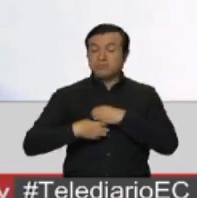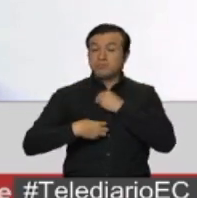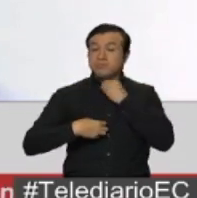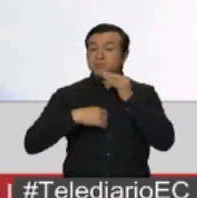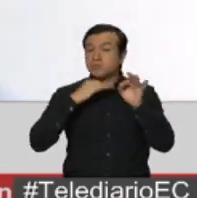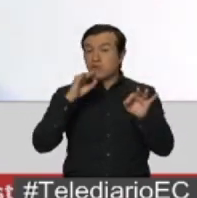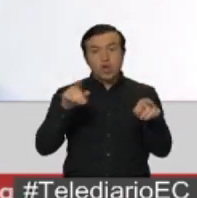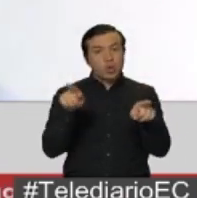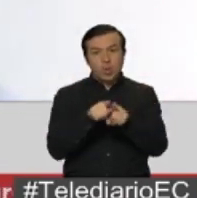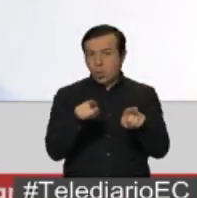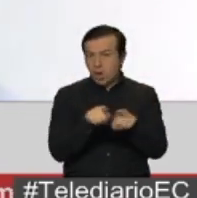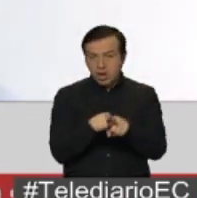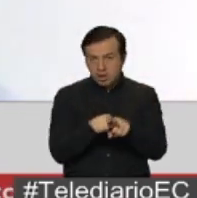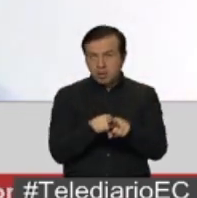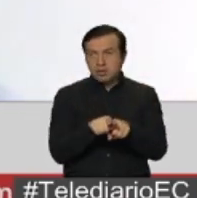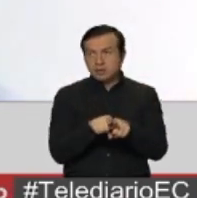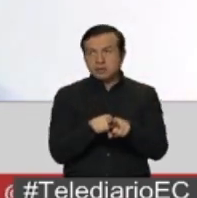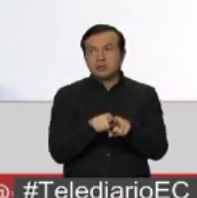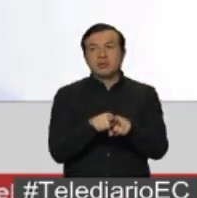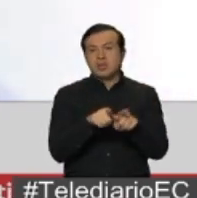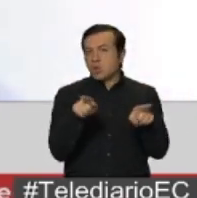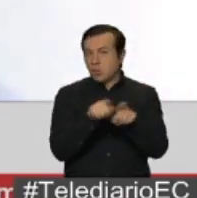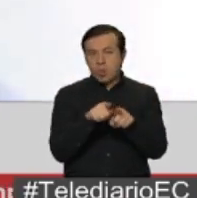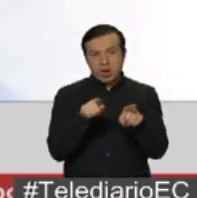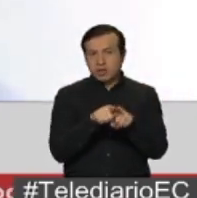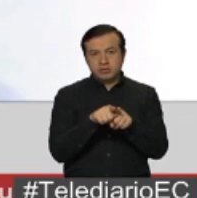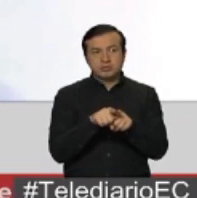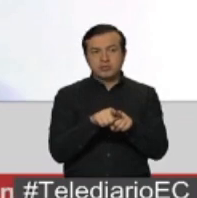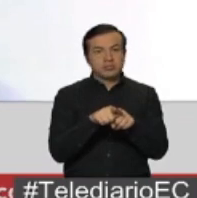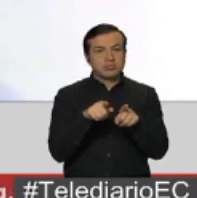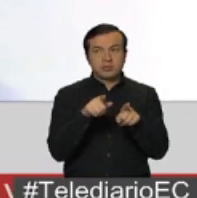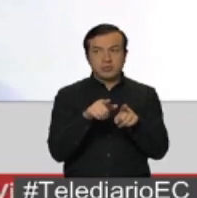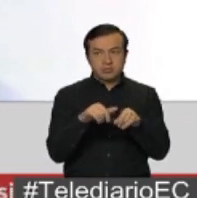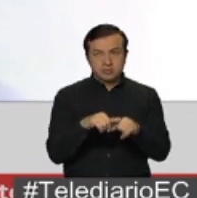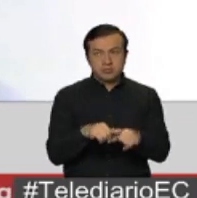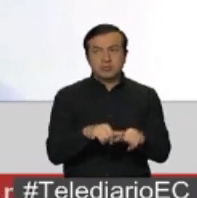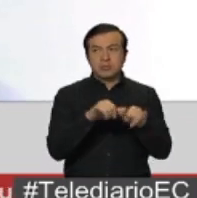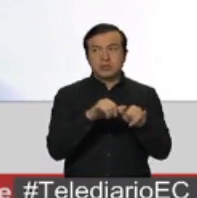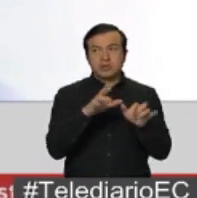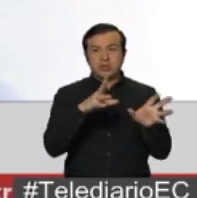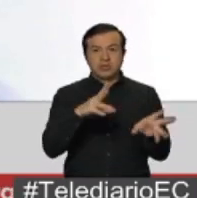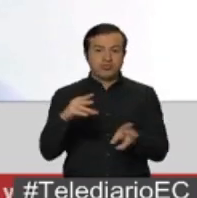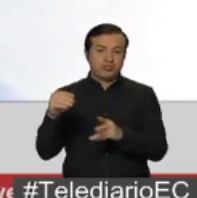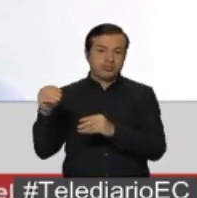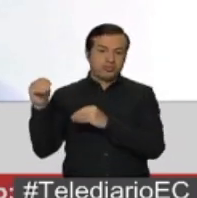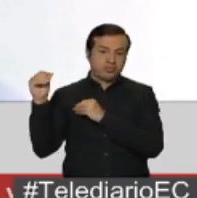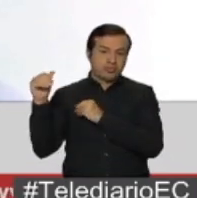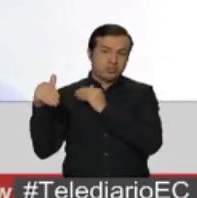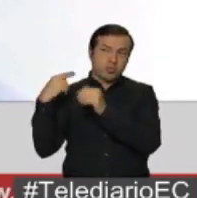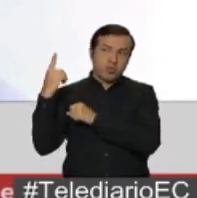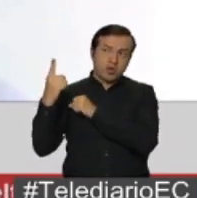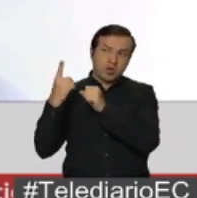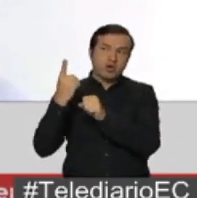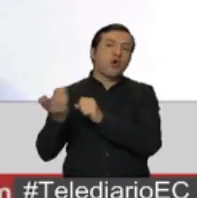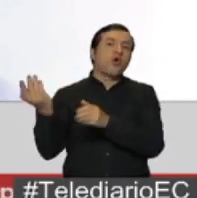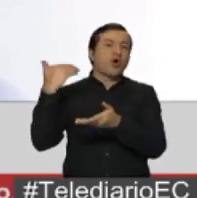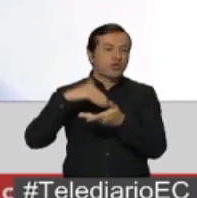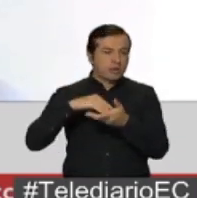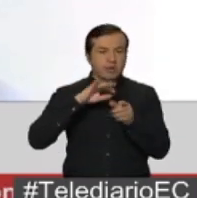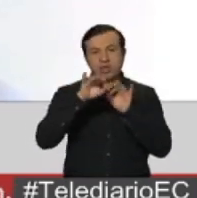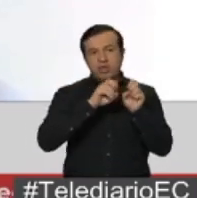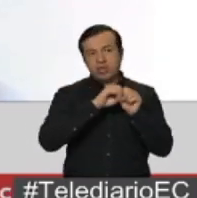estacional es decir que se vaya y en un año regresó